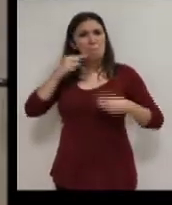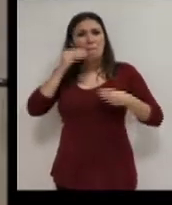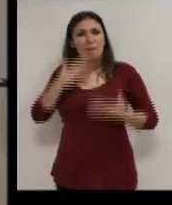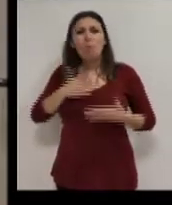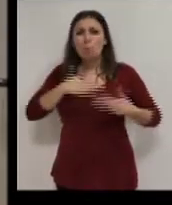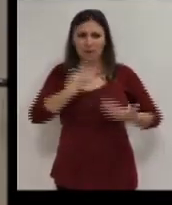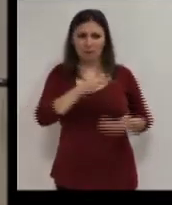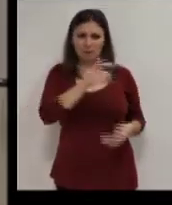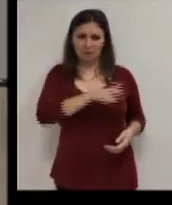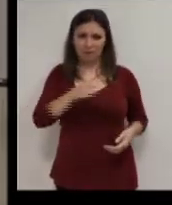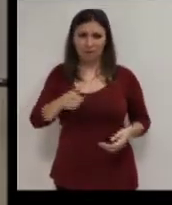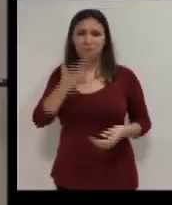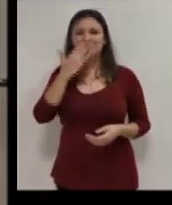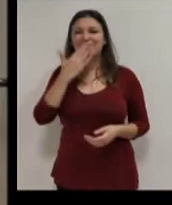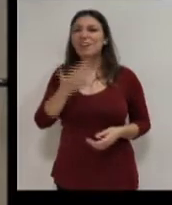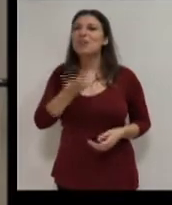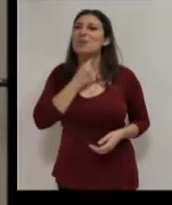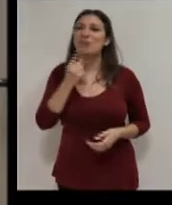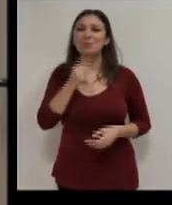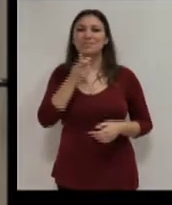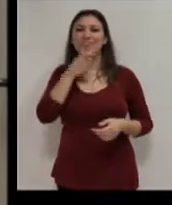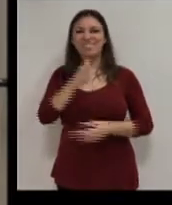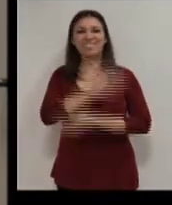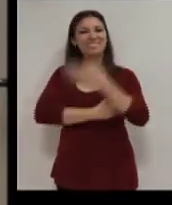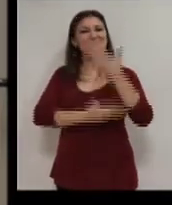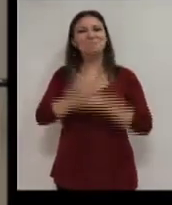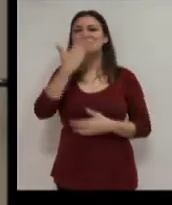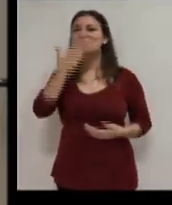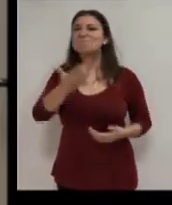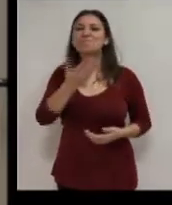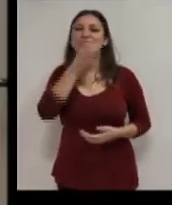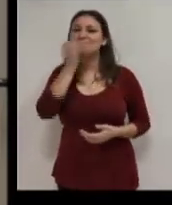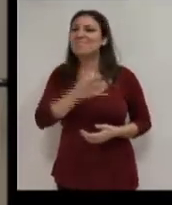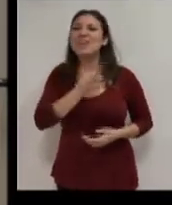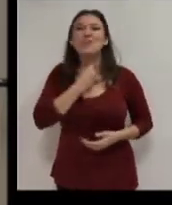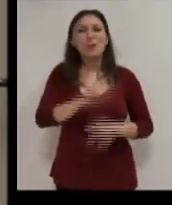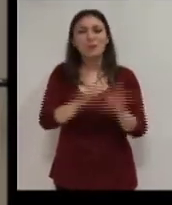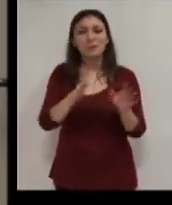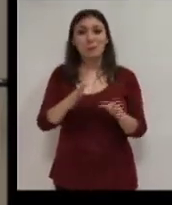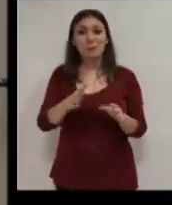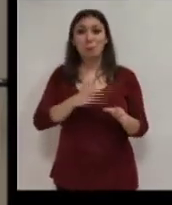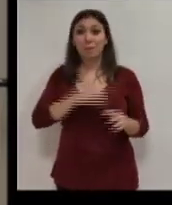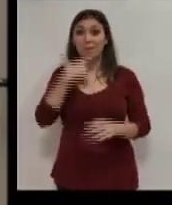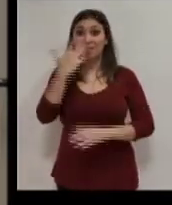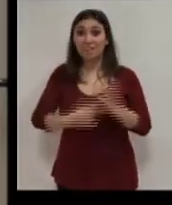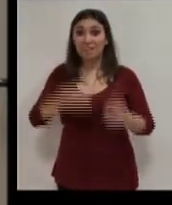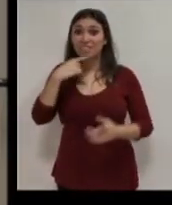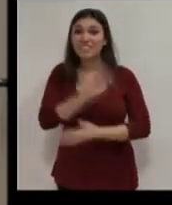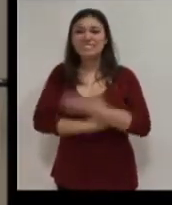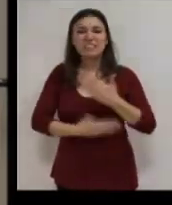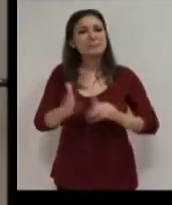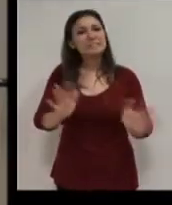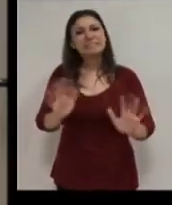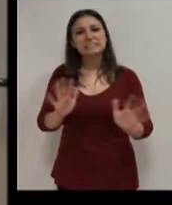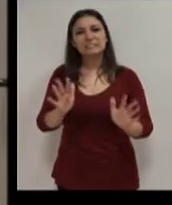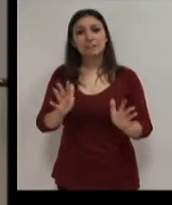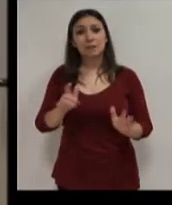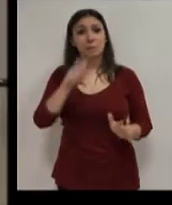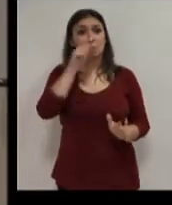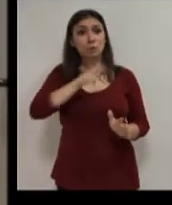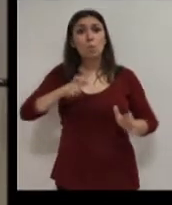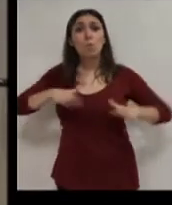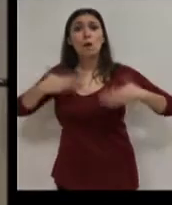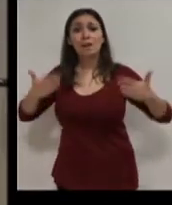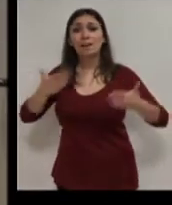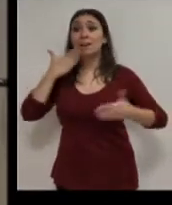consiga funcionar adecuadamente, cualquiera de nosotros. A mí no es que no me gusta hablar nada de discapacidad, normalmente lo huyo de ellos, no sé si lo diré alguna vez más y